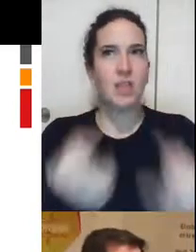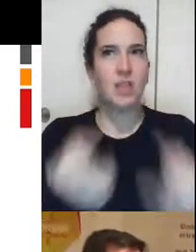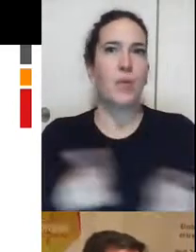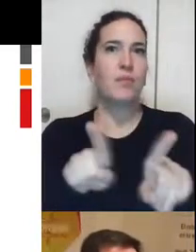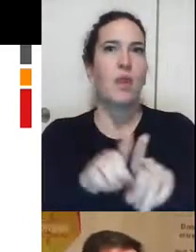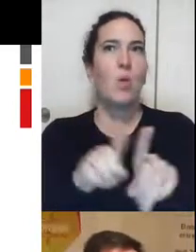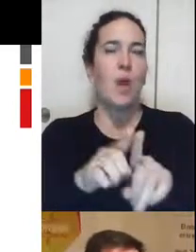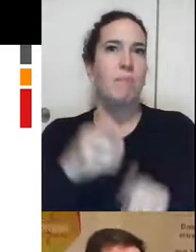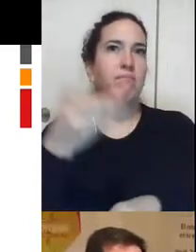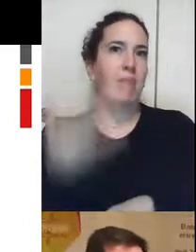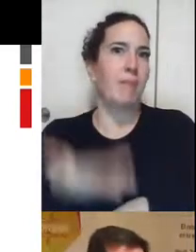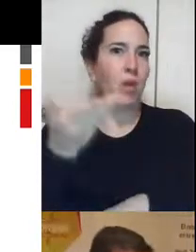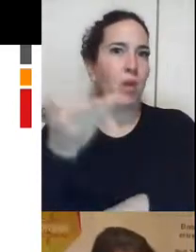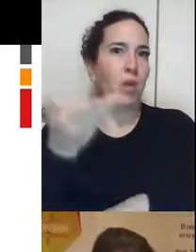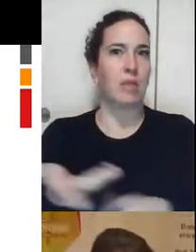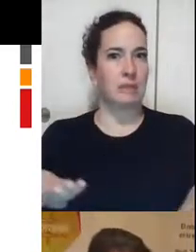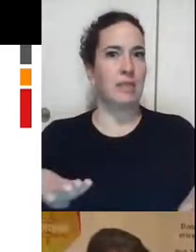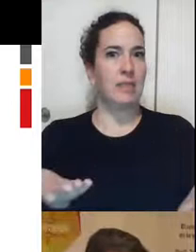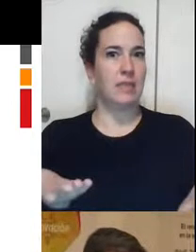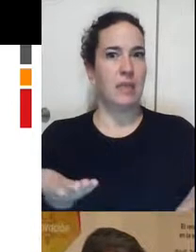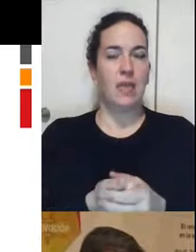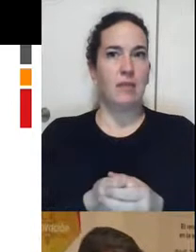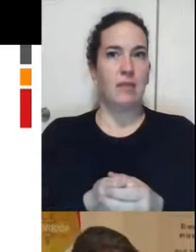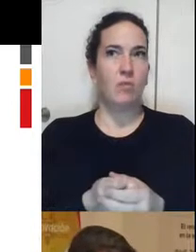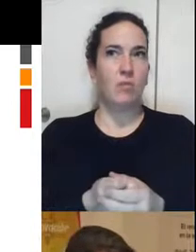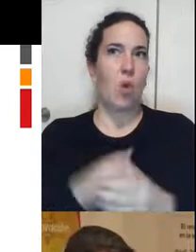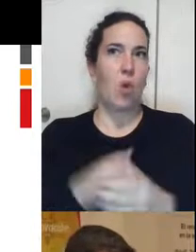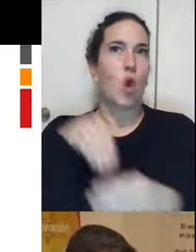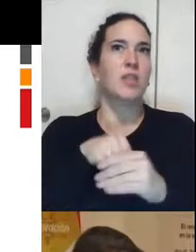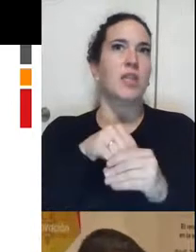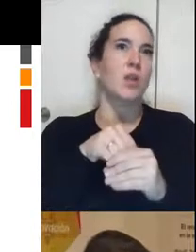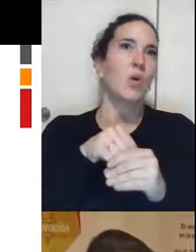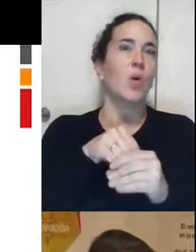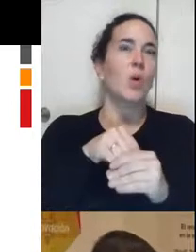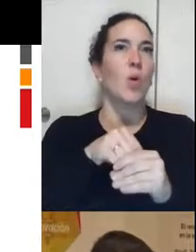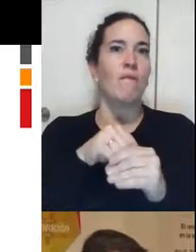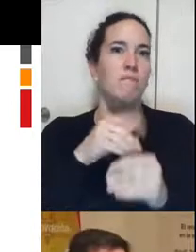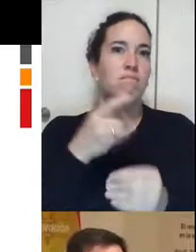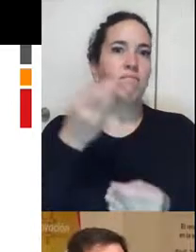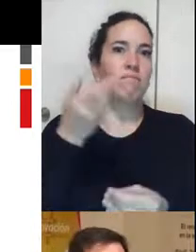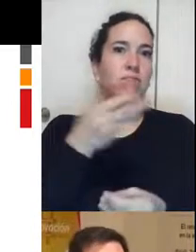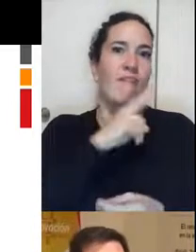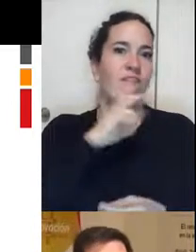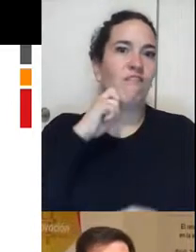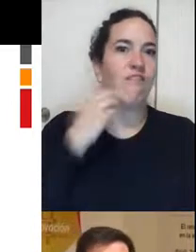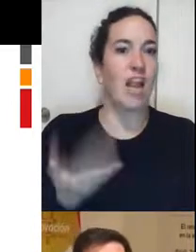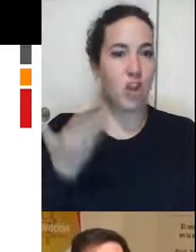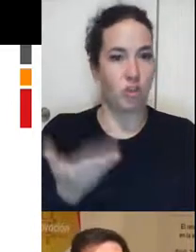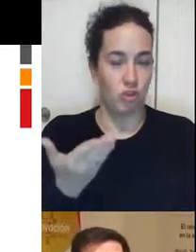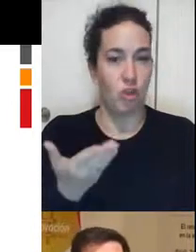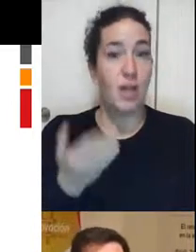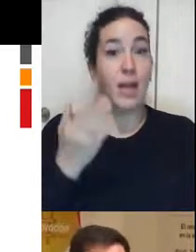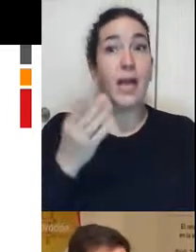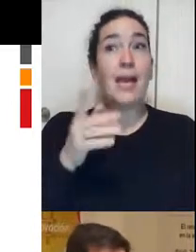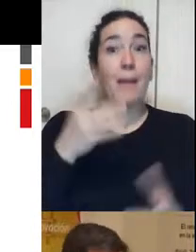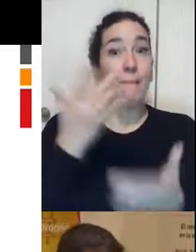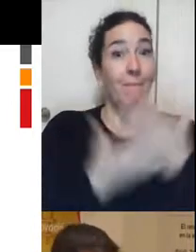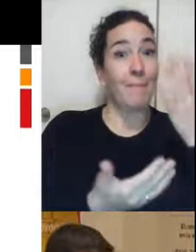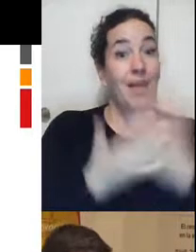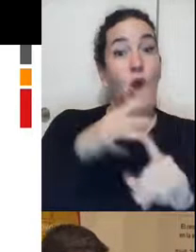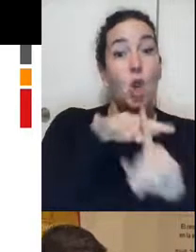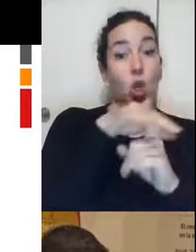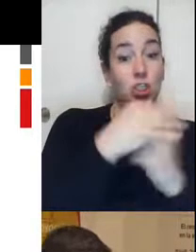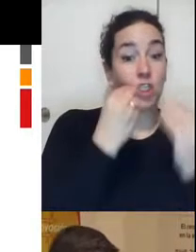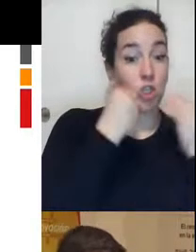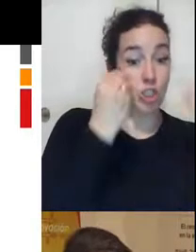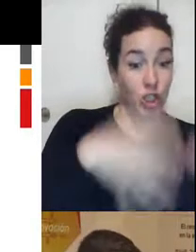a la labor del contenido que se está dando en esa asignatura, y mezclarlo desde el contexto histórico hasta